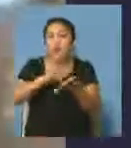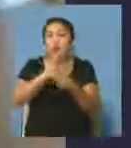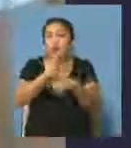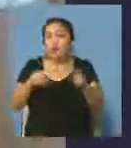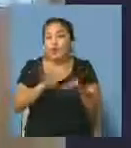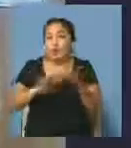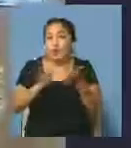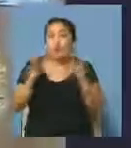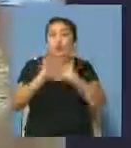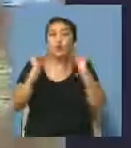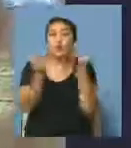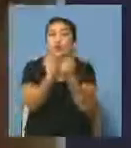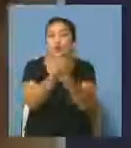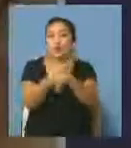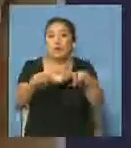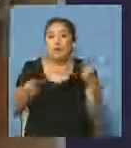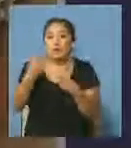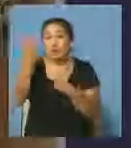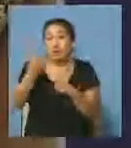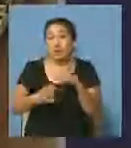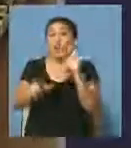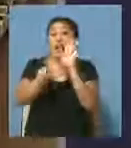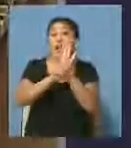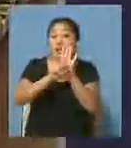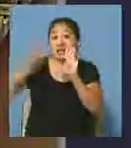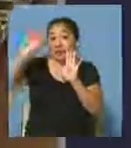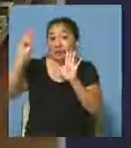actualizado con la totalidad de los productos alcanzados por la ley,